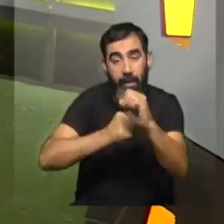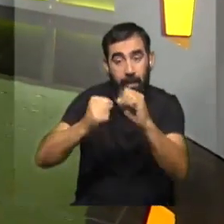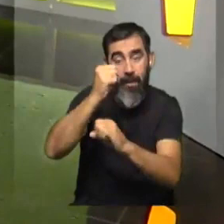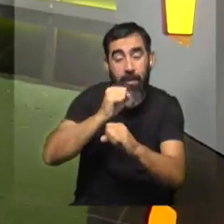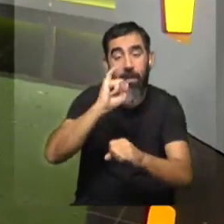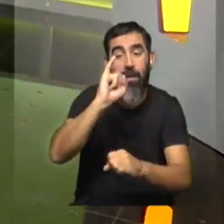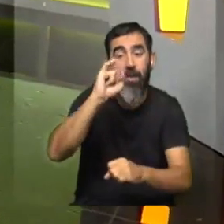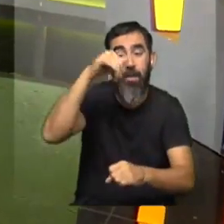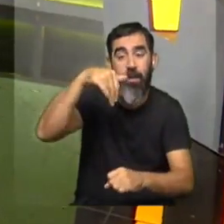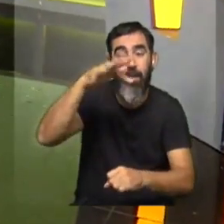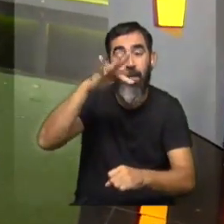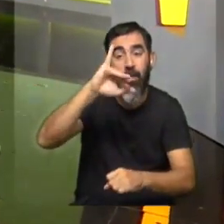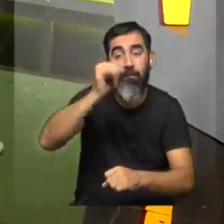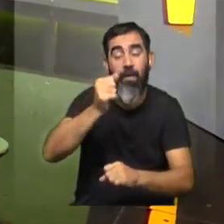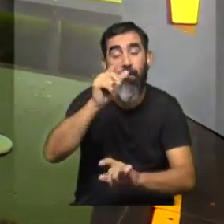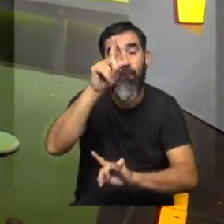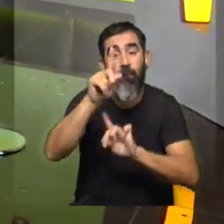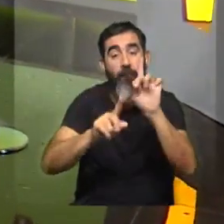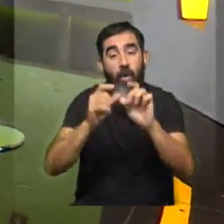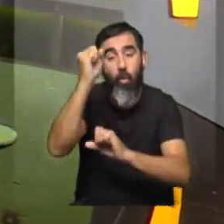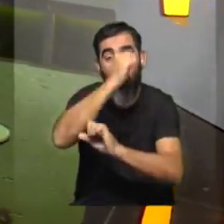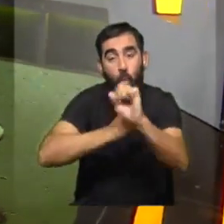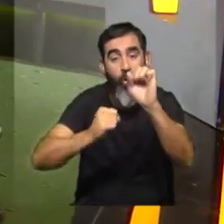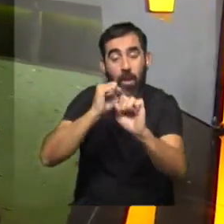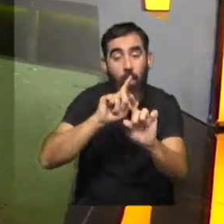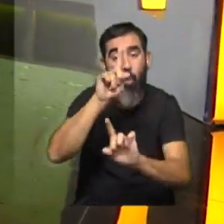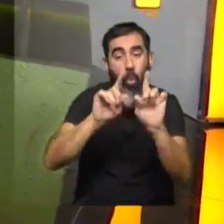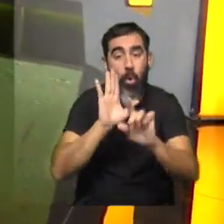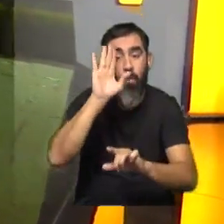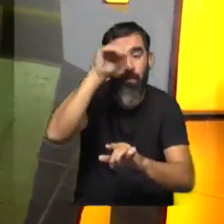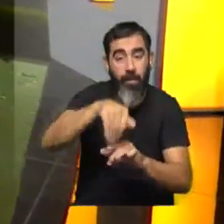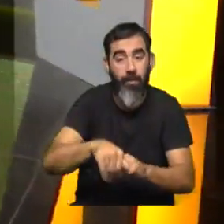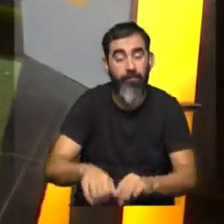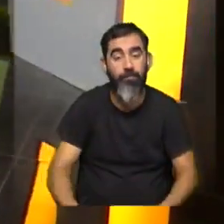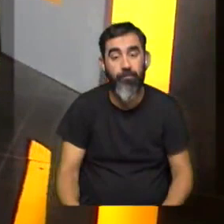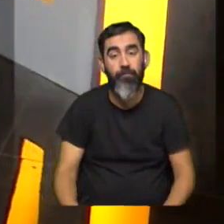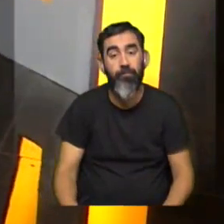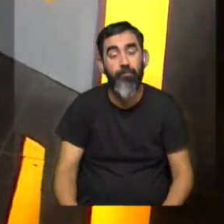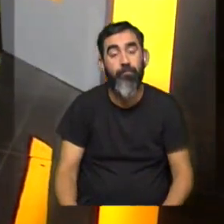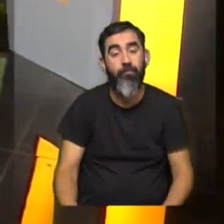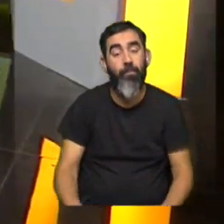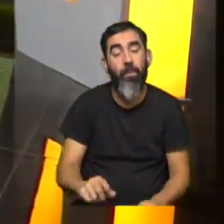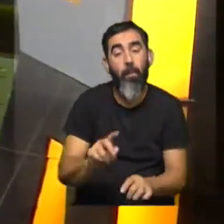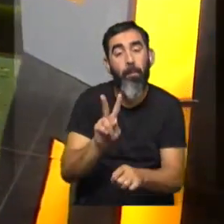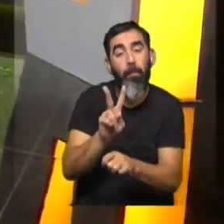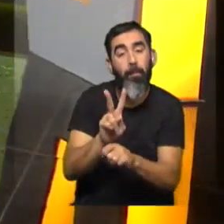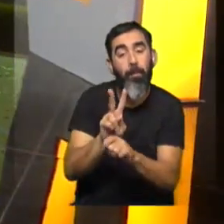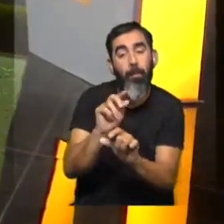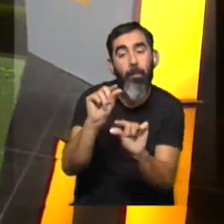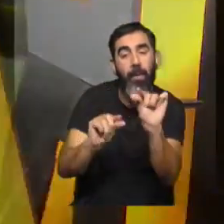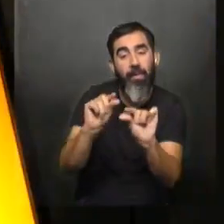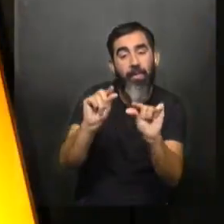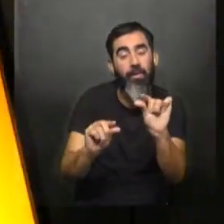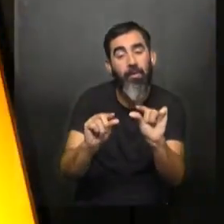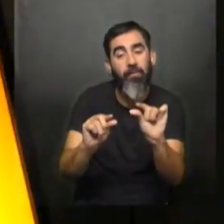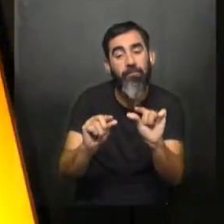de la Facultad de Ingeniería de la Universidad de la República, justamente para medir de las estufas a leña, hacer la medición